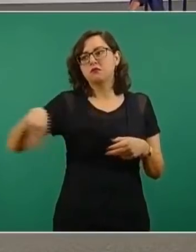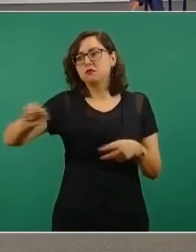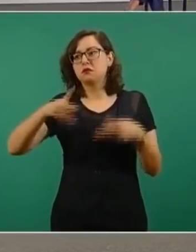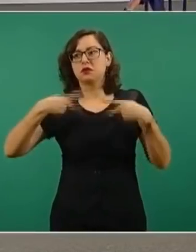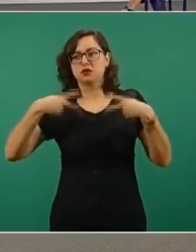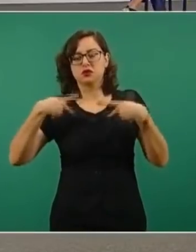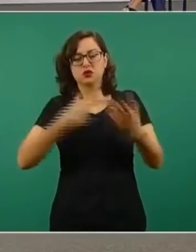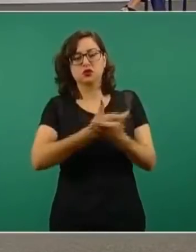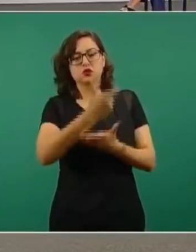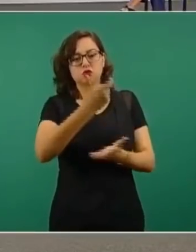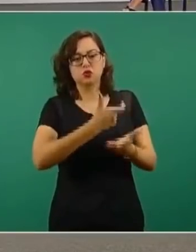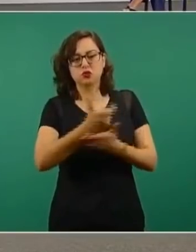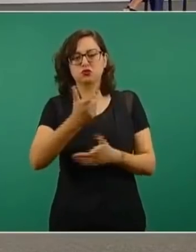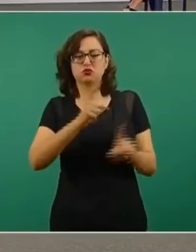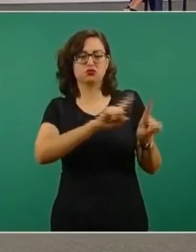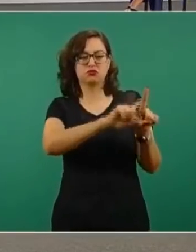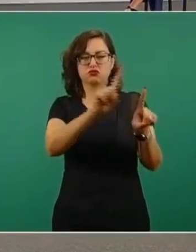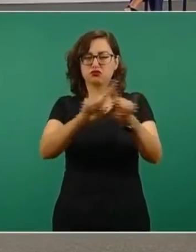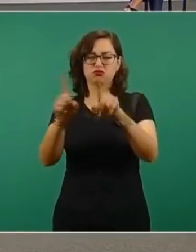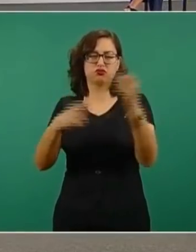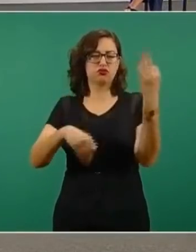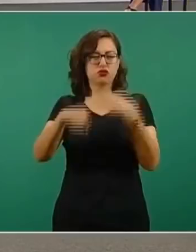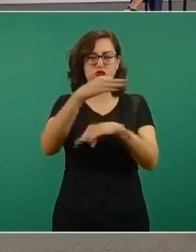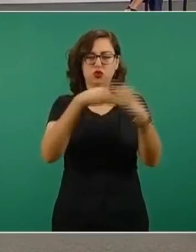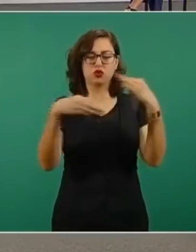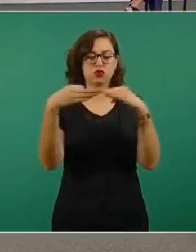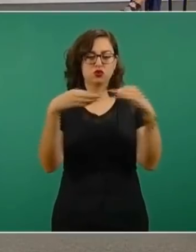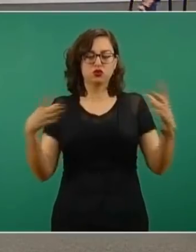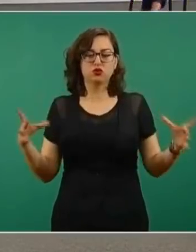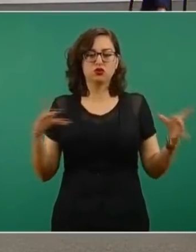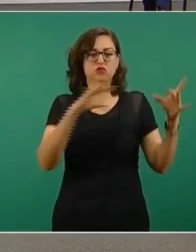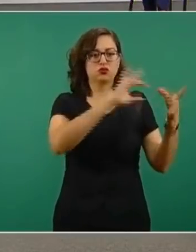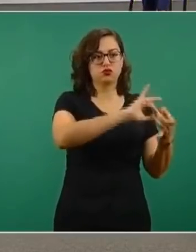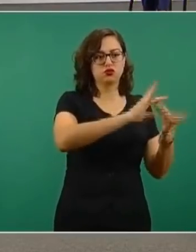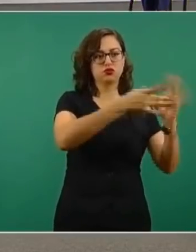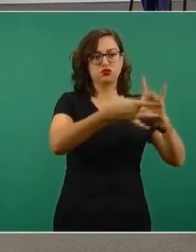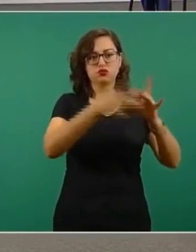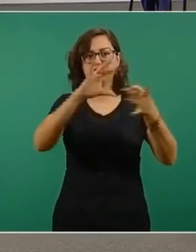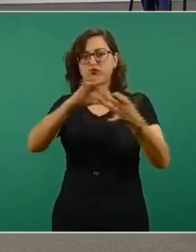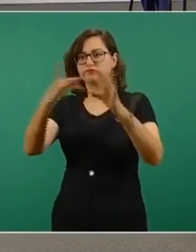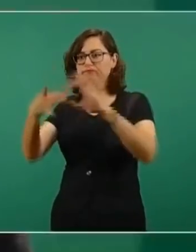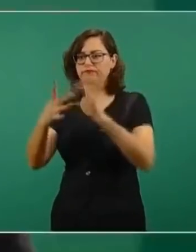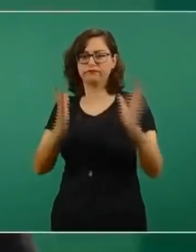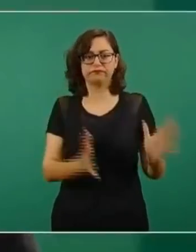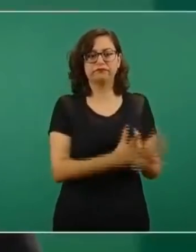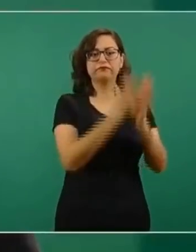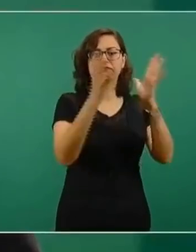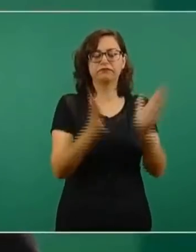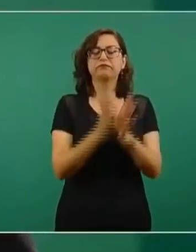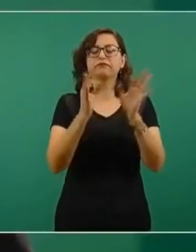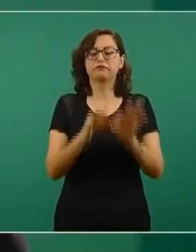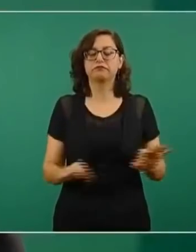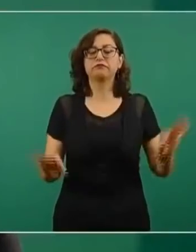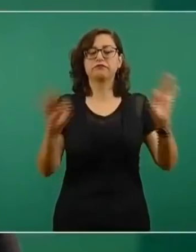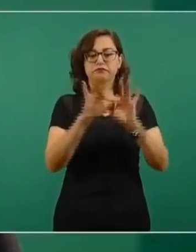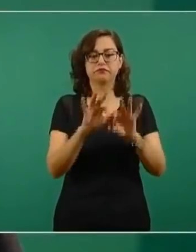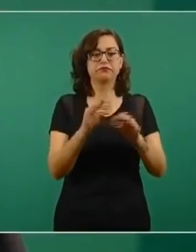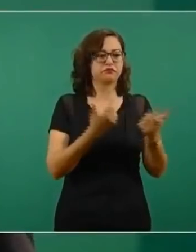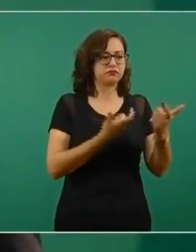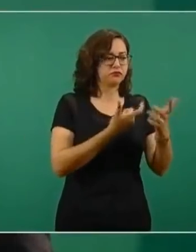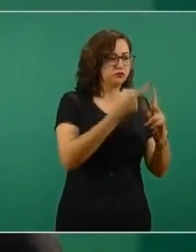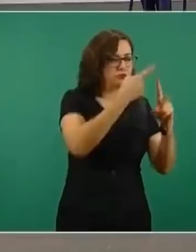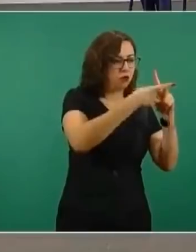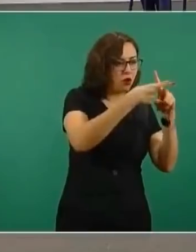otros conceptos que están asociados al mercado. Todos y cada uno de ellos, pues bueno, tienen una participación importante y bajo la condición de los costos se